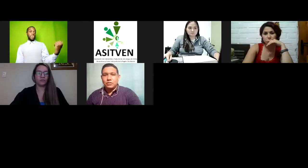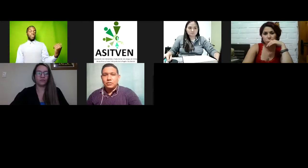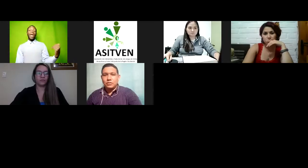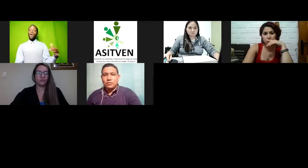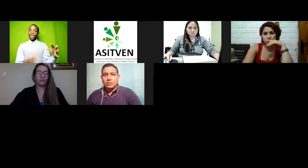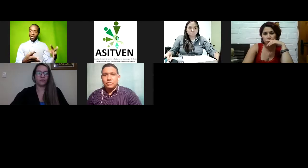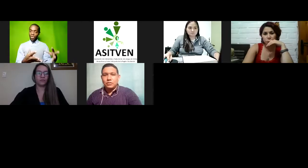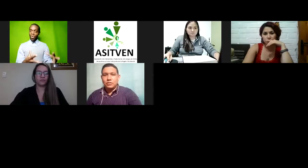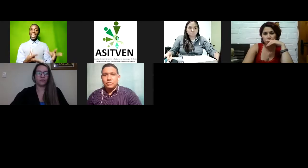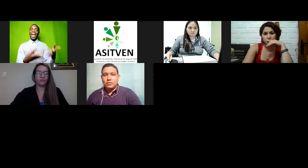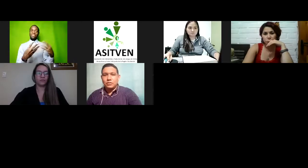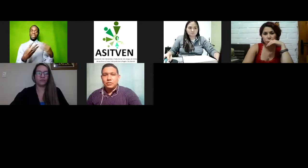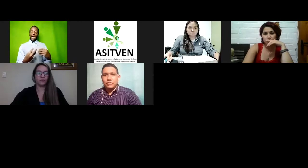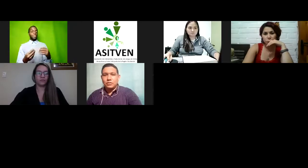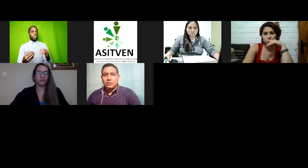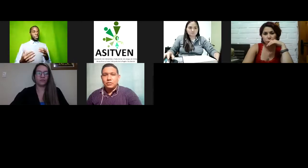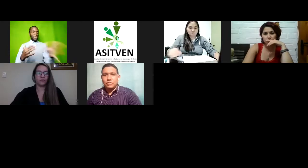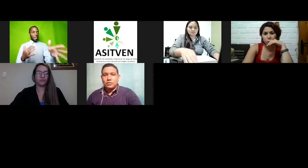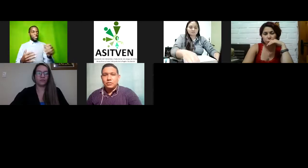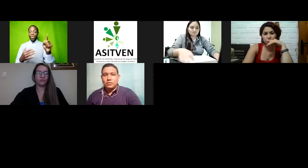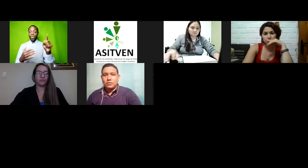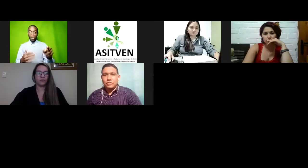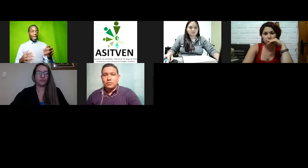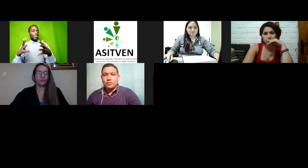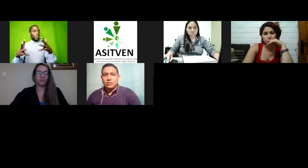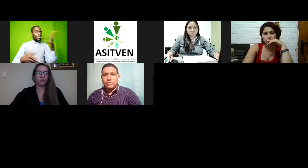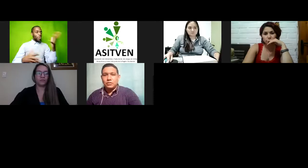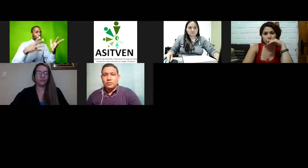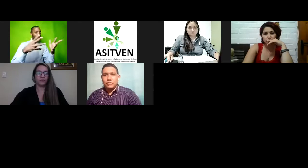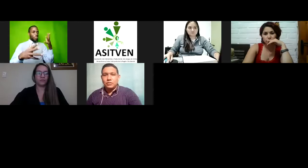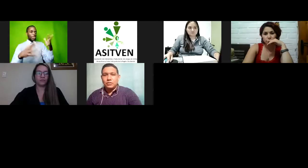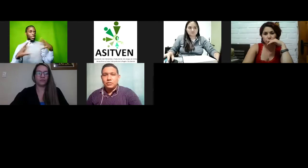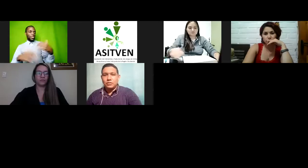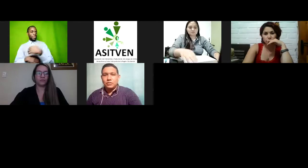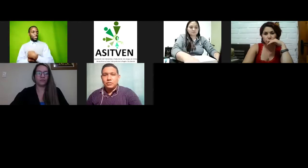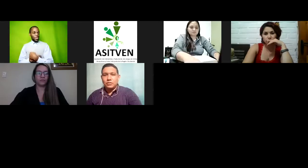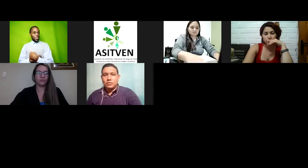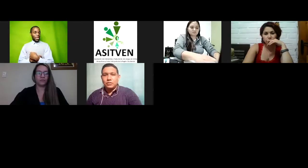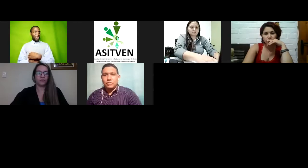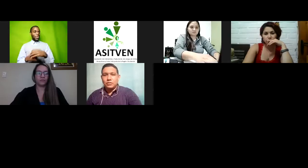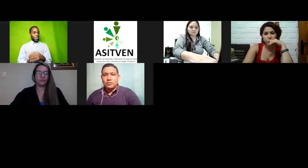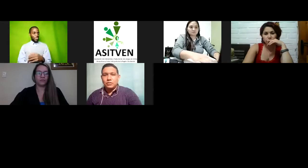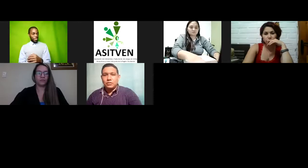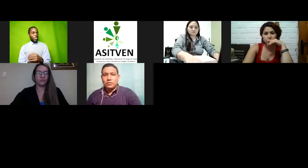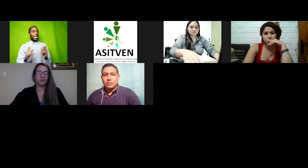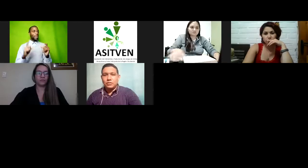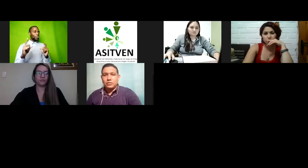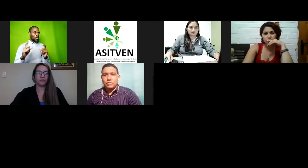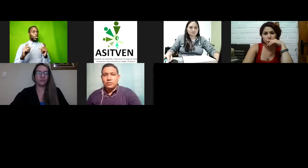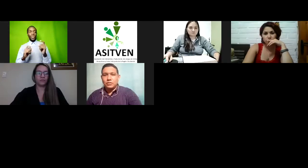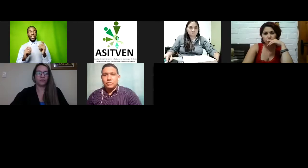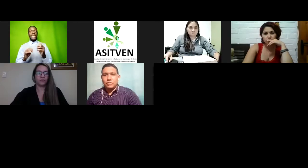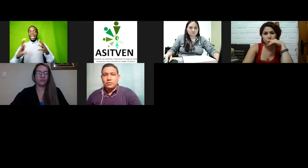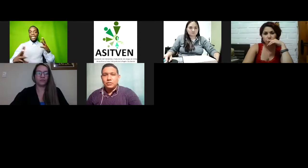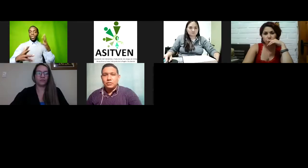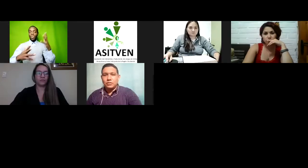Muy bien. Ahora lo voy a imitar. Lo vuelvo a dar acción y voy a decir, ¿cómo hizo? ¿Cómo se quedó? ¿Cómo hacía con su